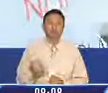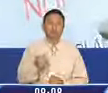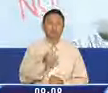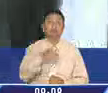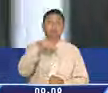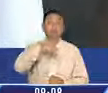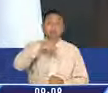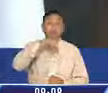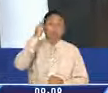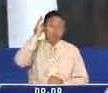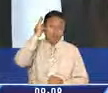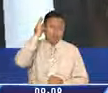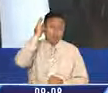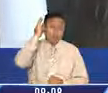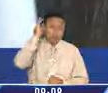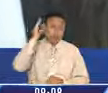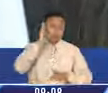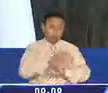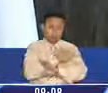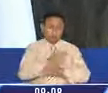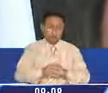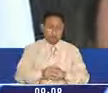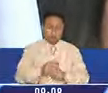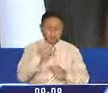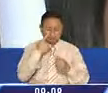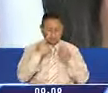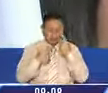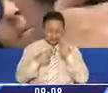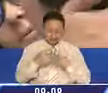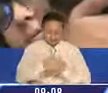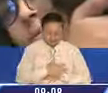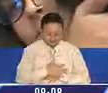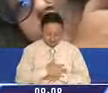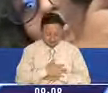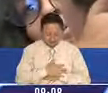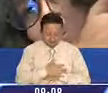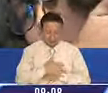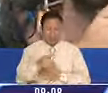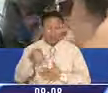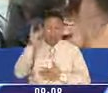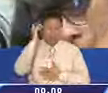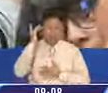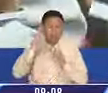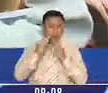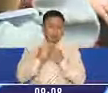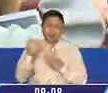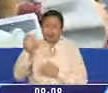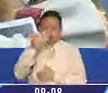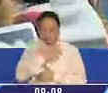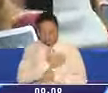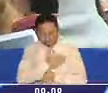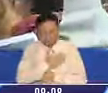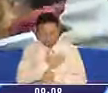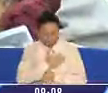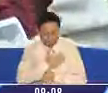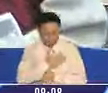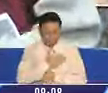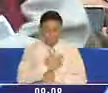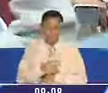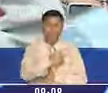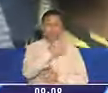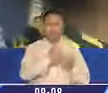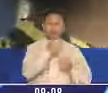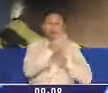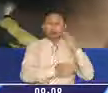en llanto al escuchar una canción. Ellos temen por la vida de sus familiares que están allá, pues tras este escándalo